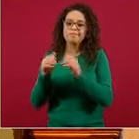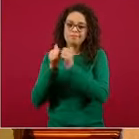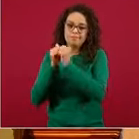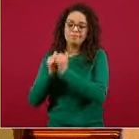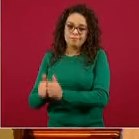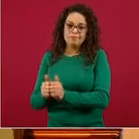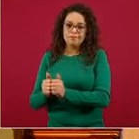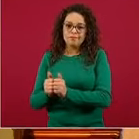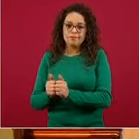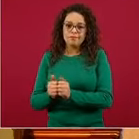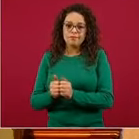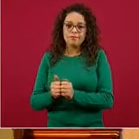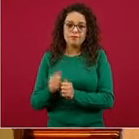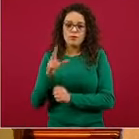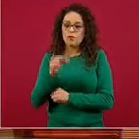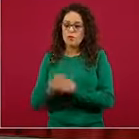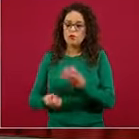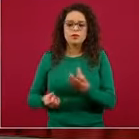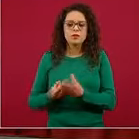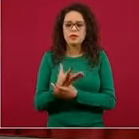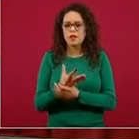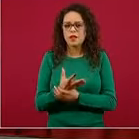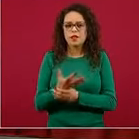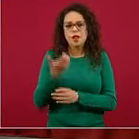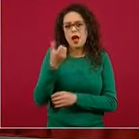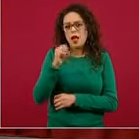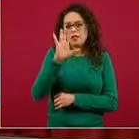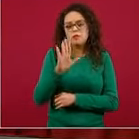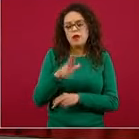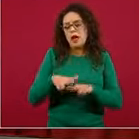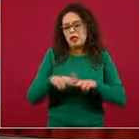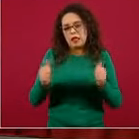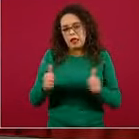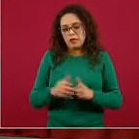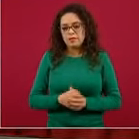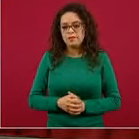domicilio y salgan lo menos posible. Lava tus manos